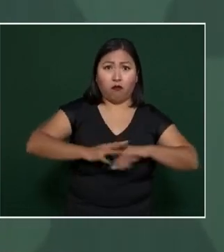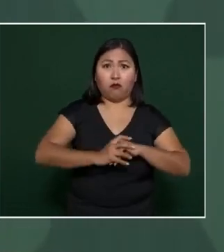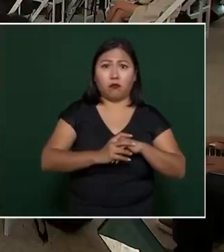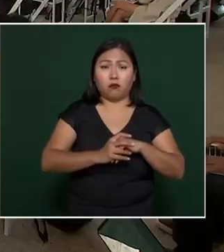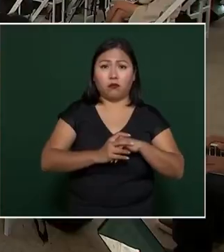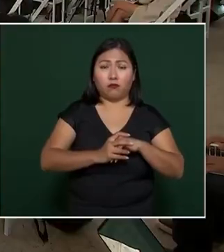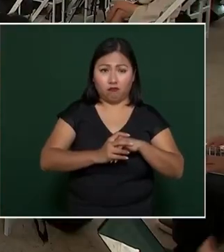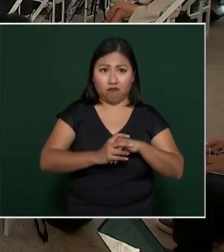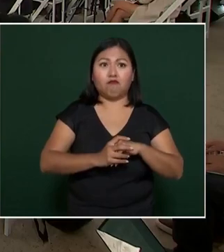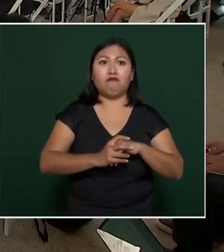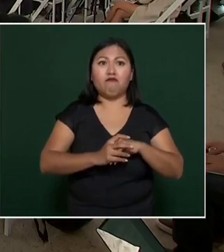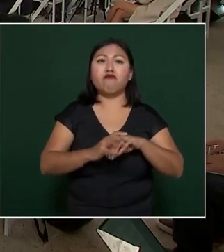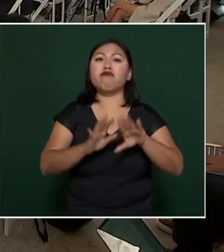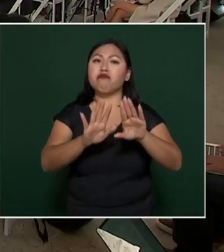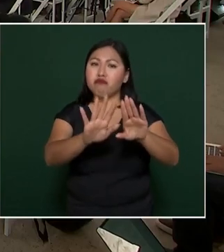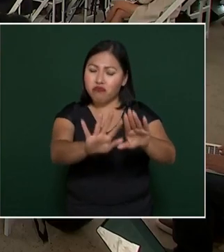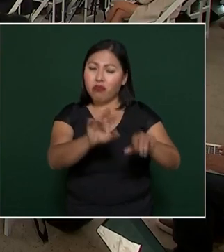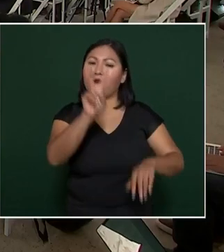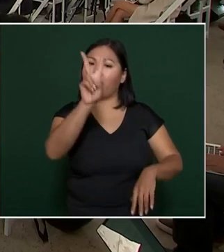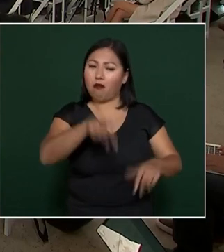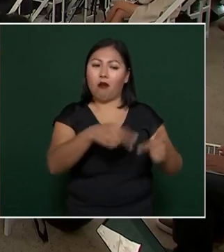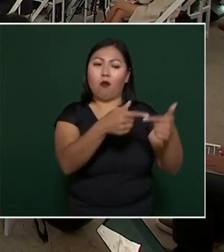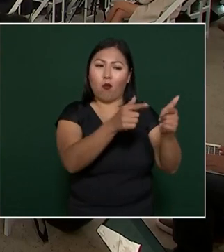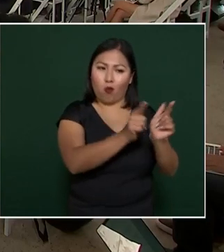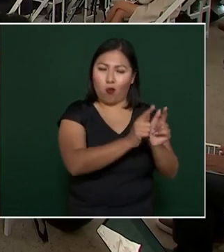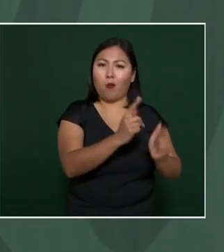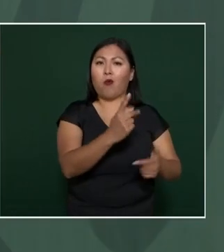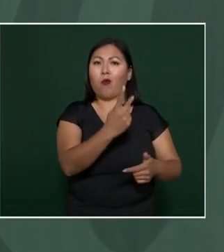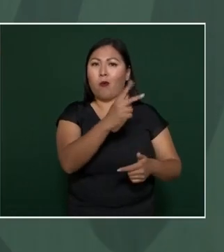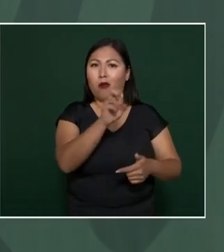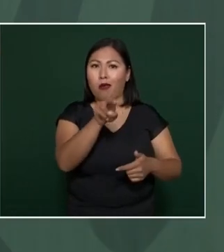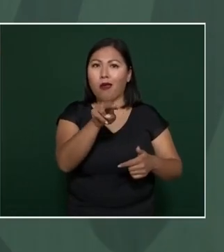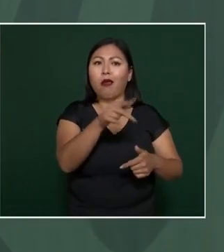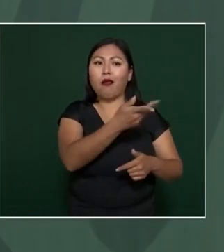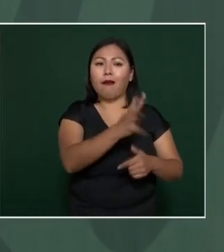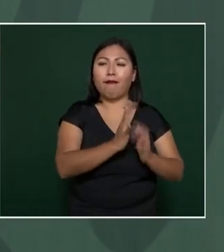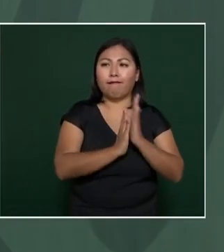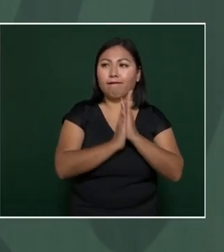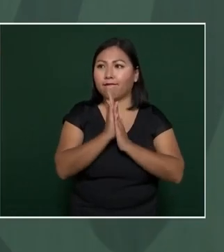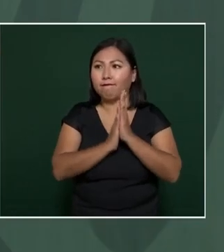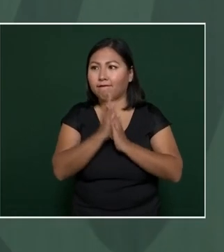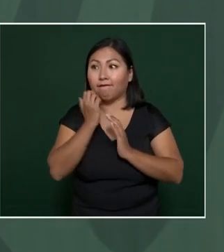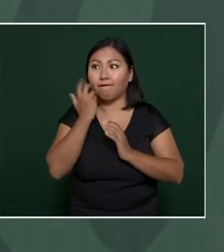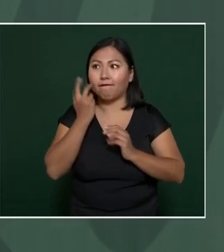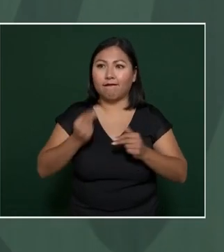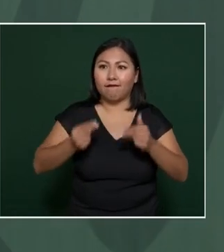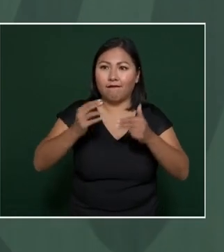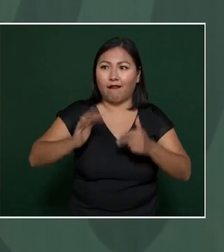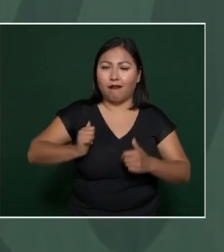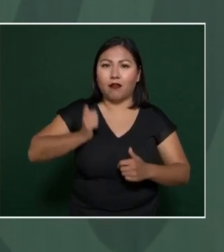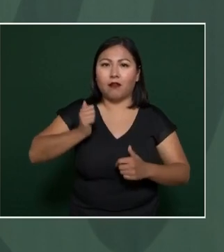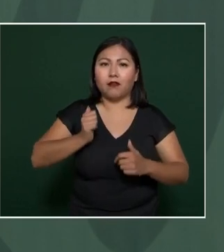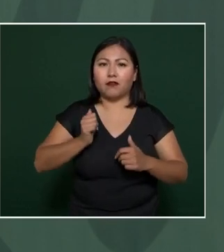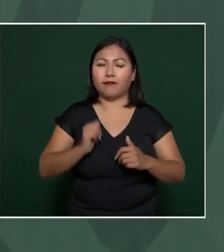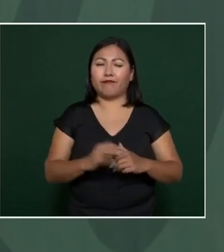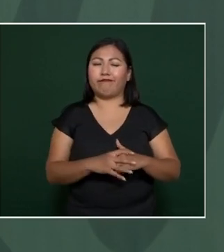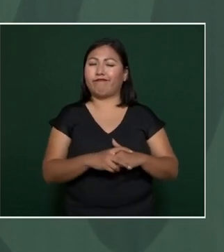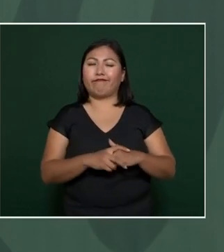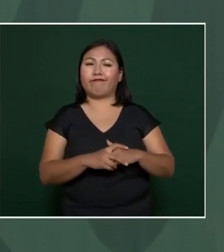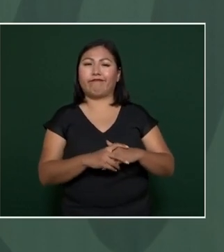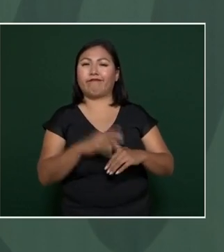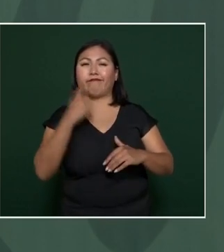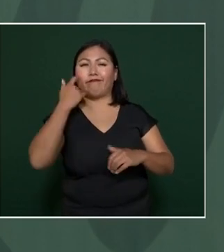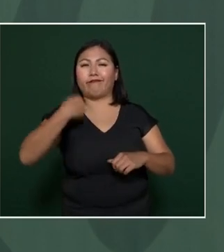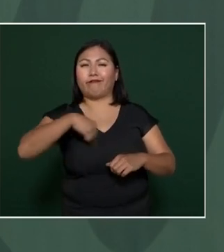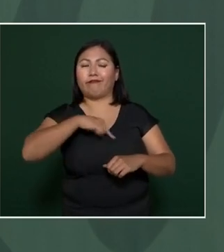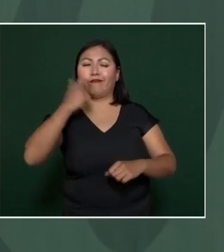cierto ya andaban ahí buscando este el negocio y aprovecho también porque ya ya nos